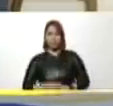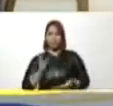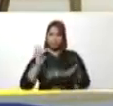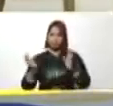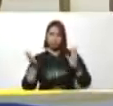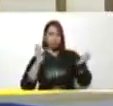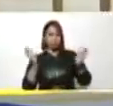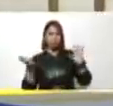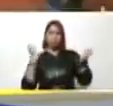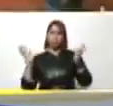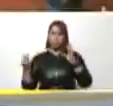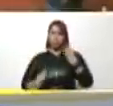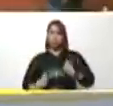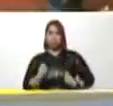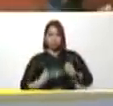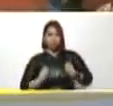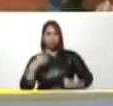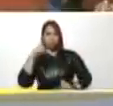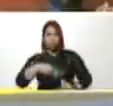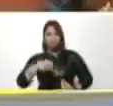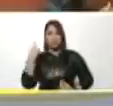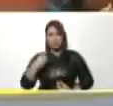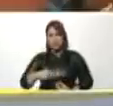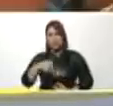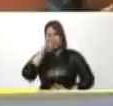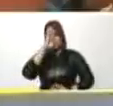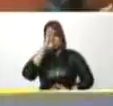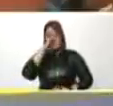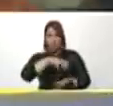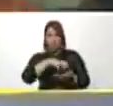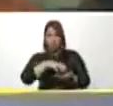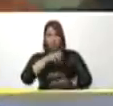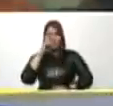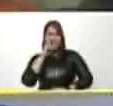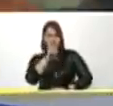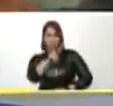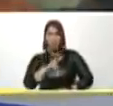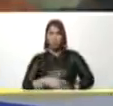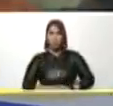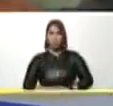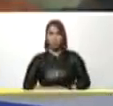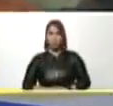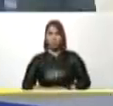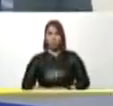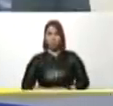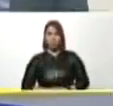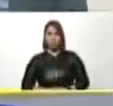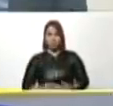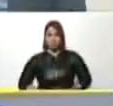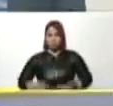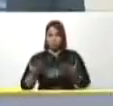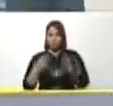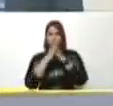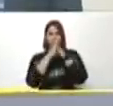Intercambiamos sus preocupaciones, los problemas que tiene Barinas, su visión, y le ofrecí todo el